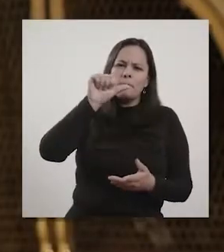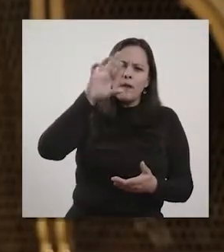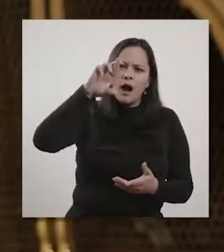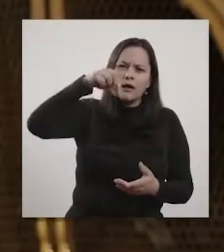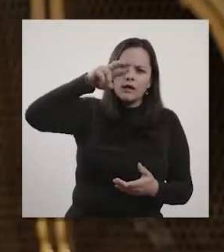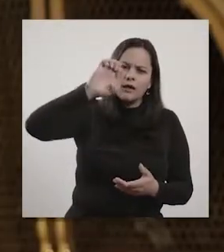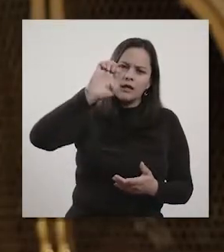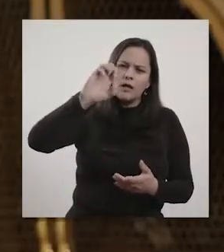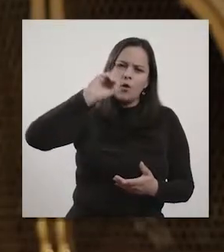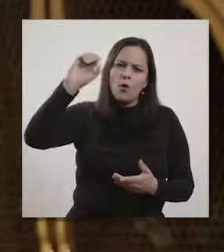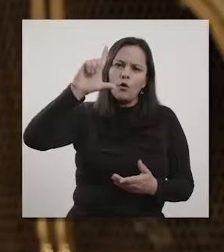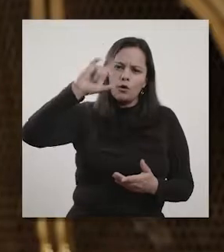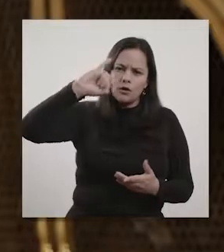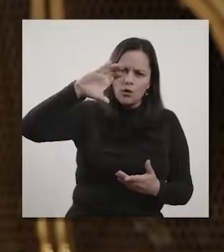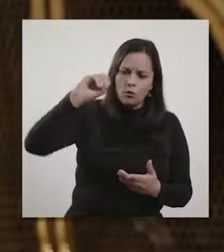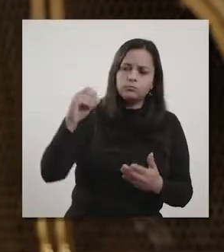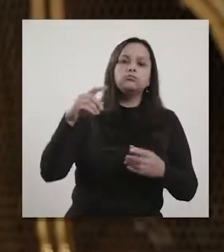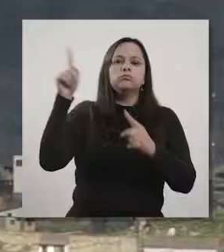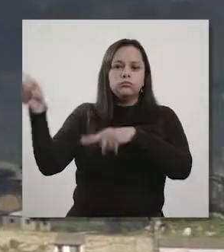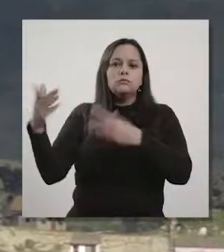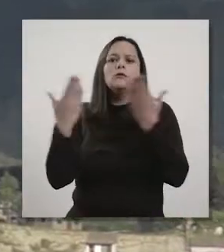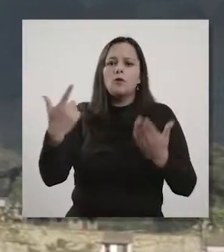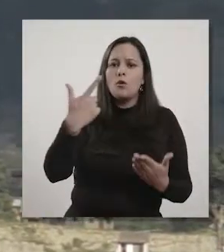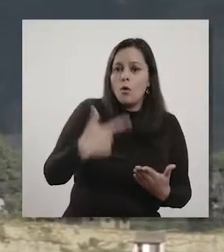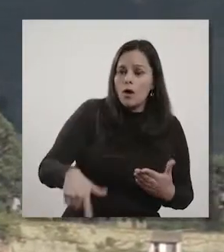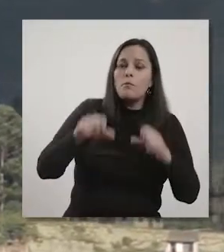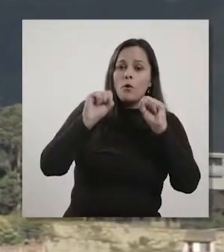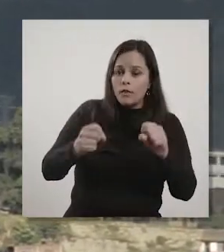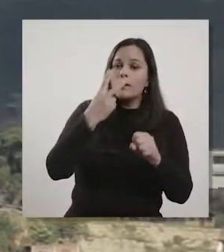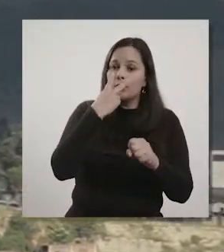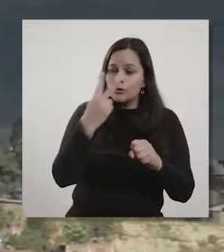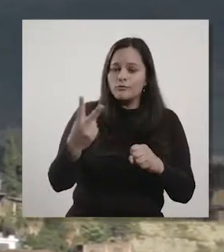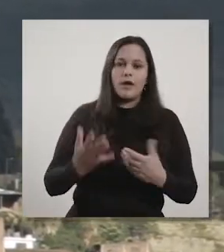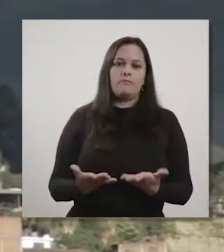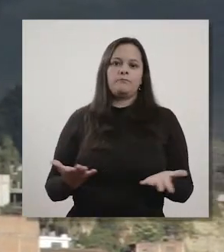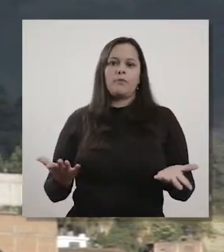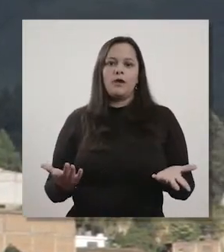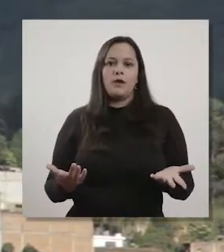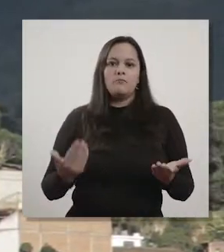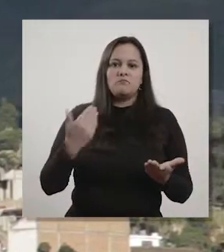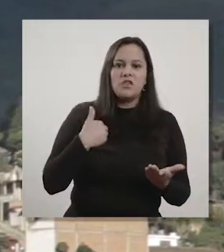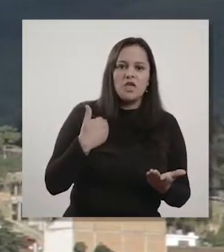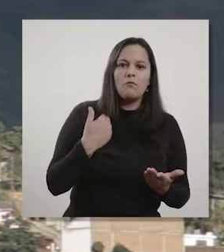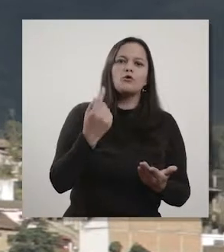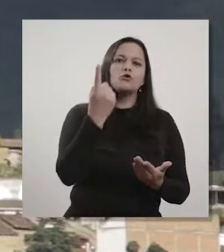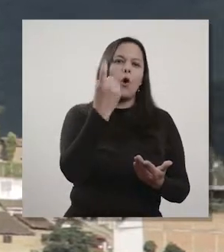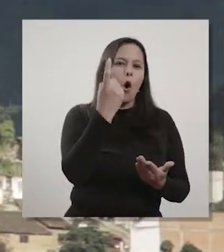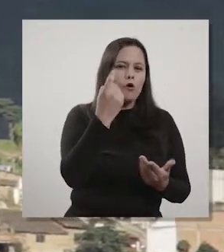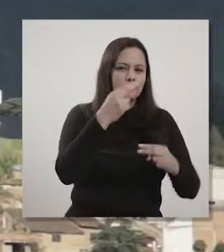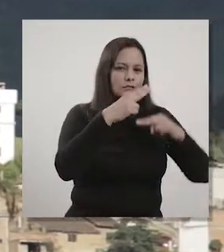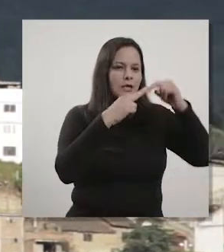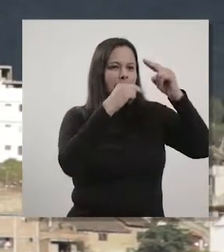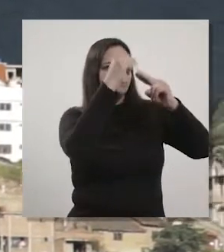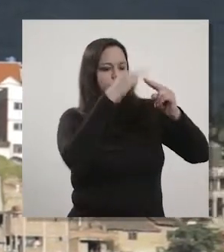proyecto que se ha desarrollado en los últimos años en la ciudad de Loja. Nosotros lo podemos apreciar viendo hacia el occidente, tenemos